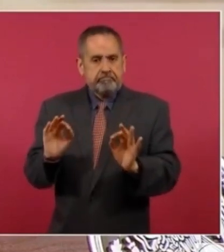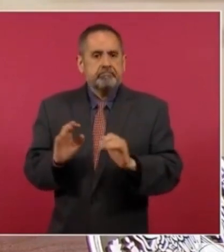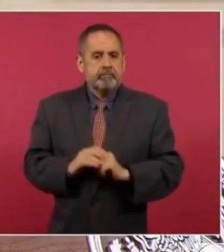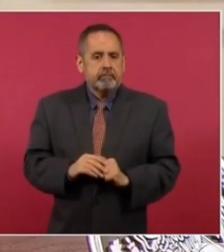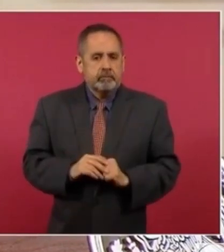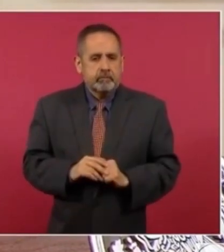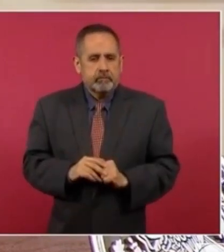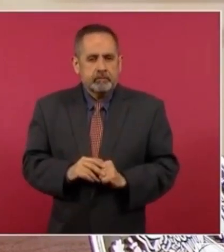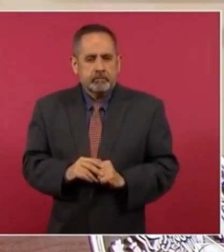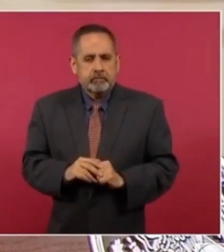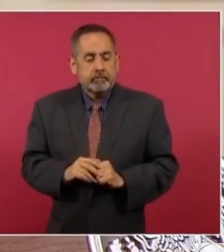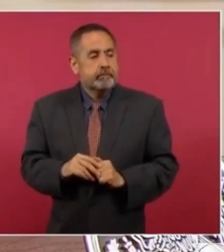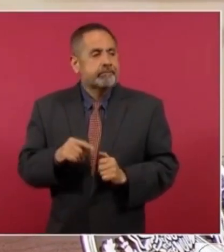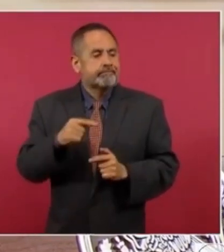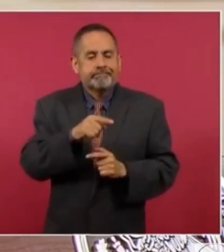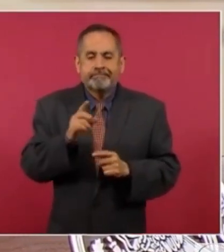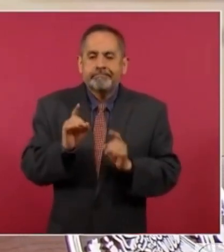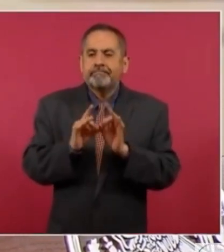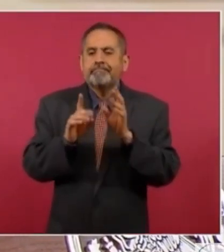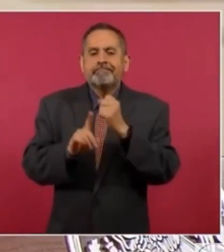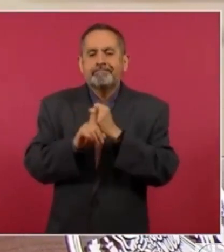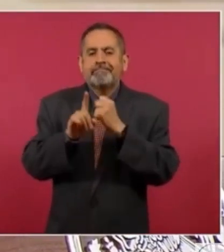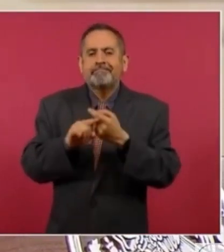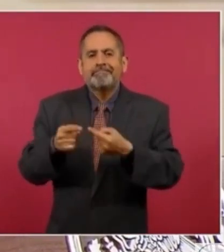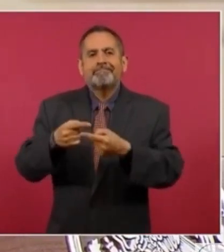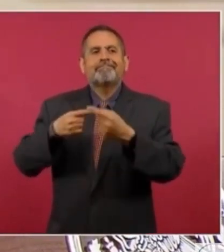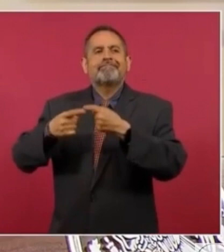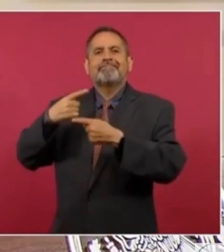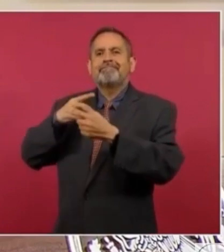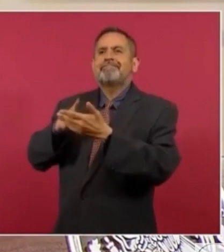empiezan los retrocesos,